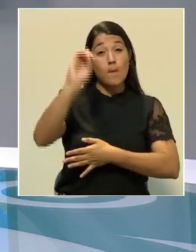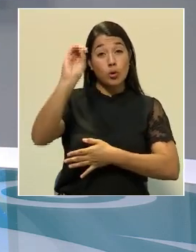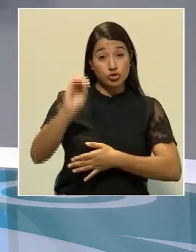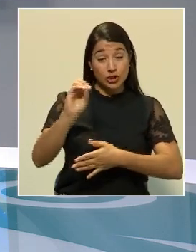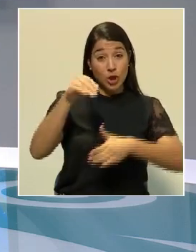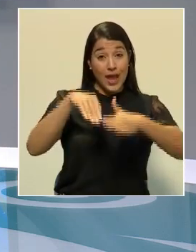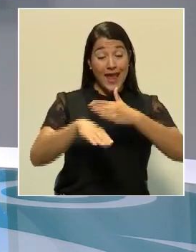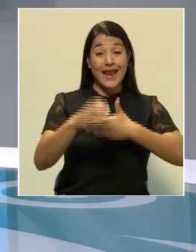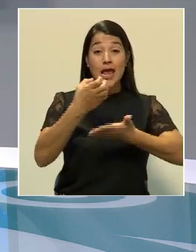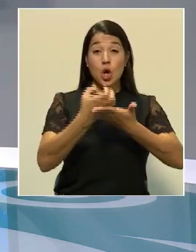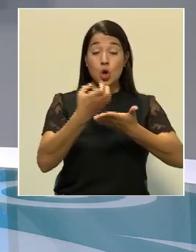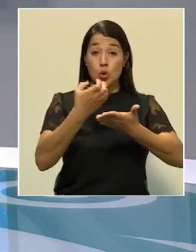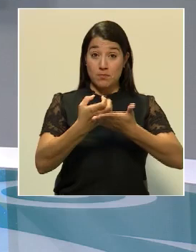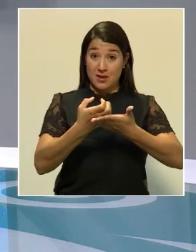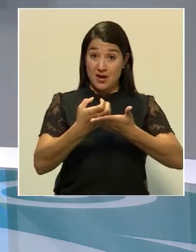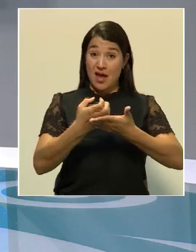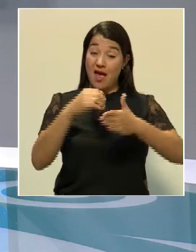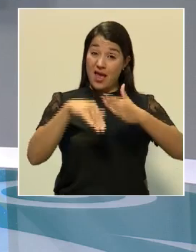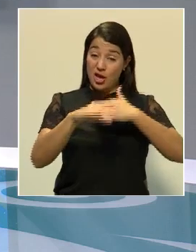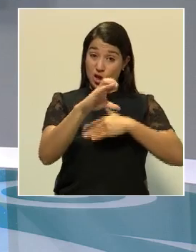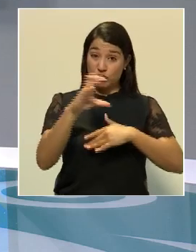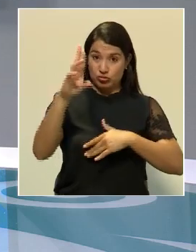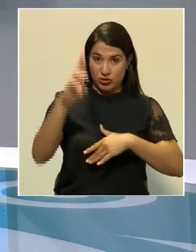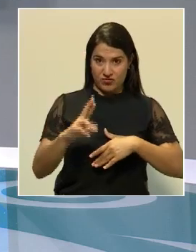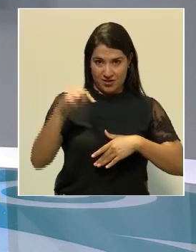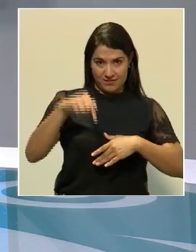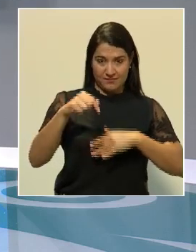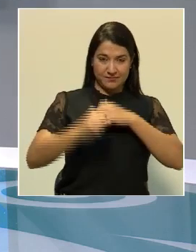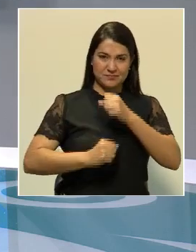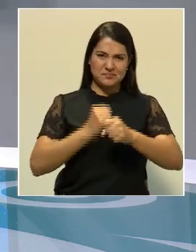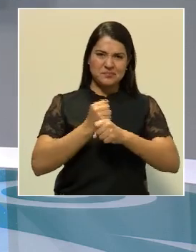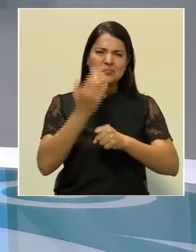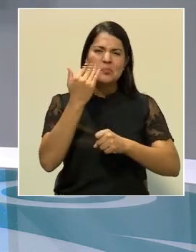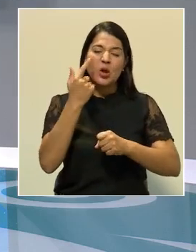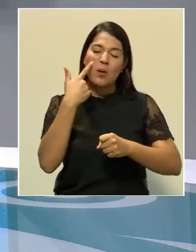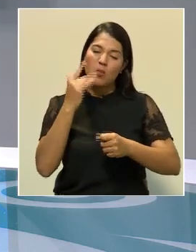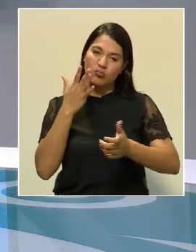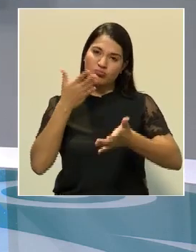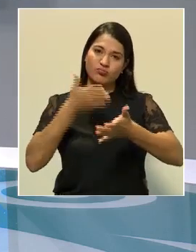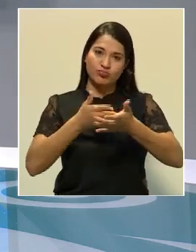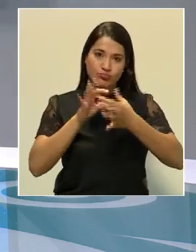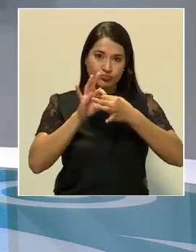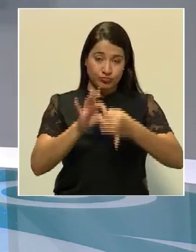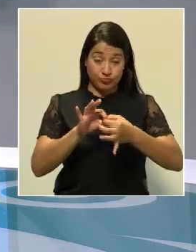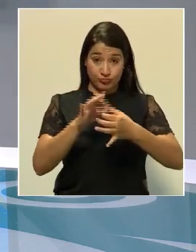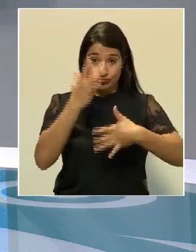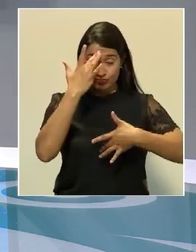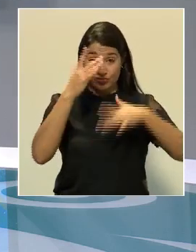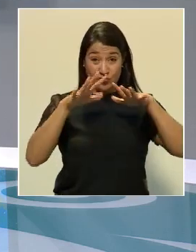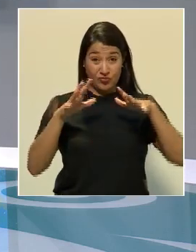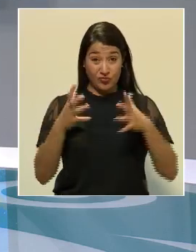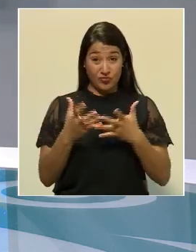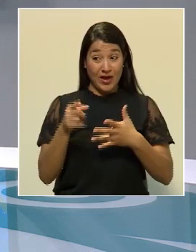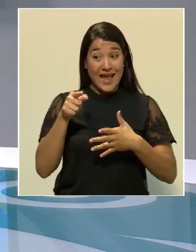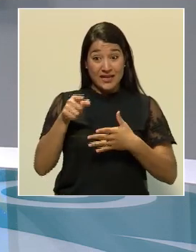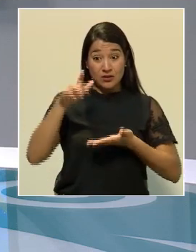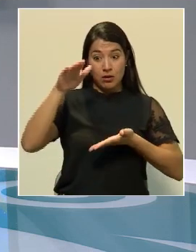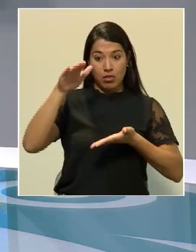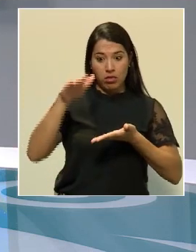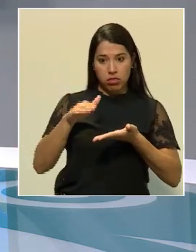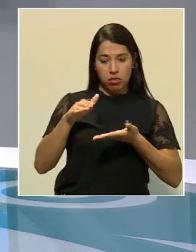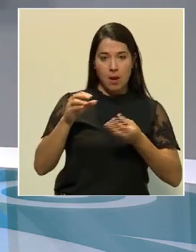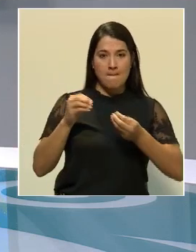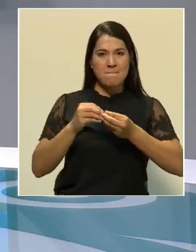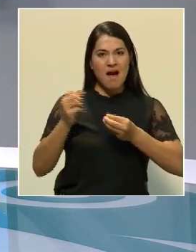economía del país para este año, debido al impacto de la pandemia. Esta se considera la caída más fuerte